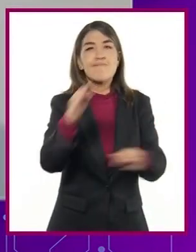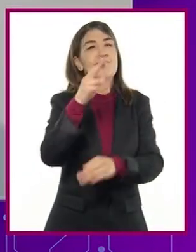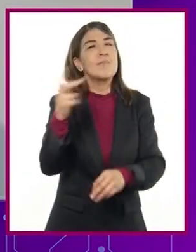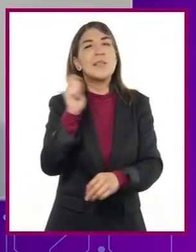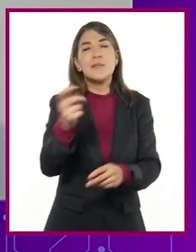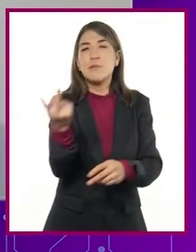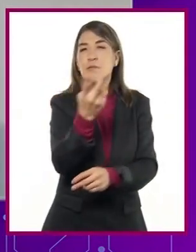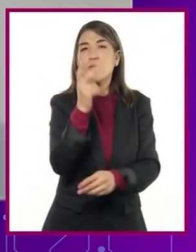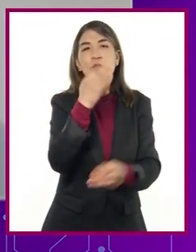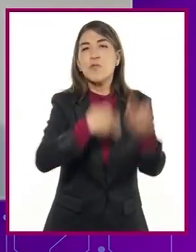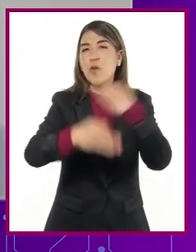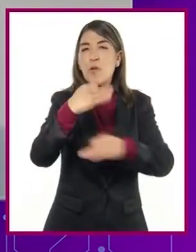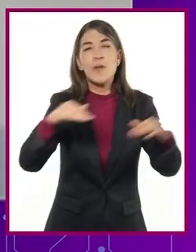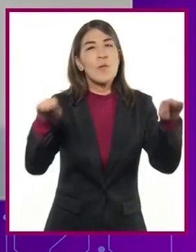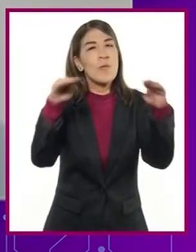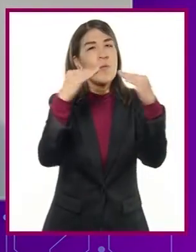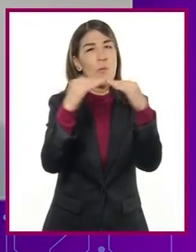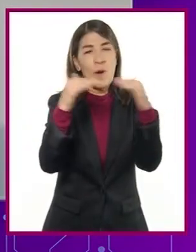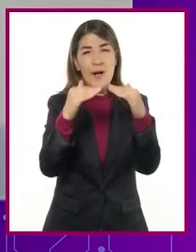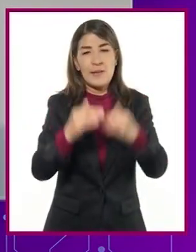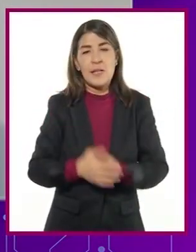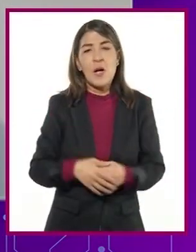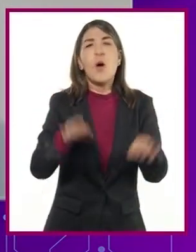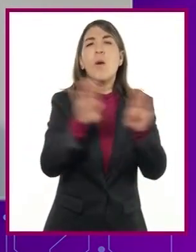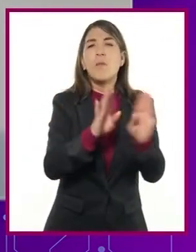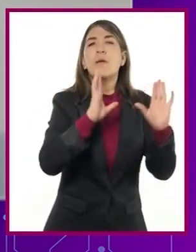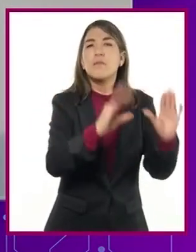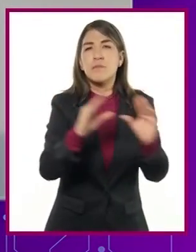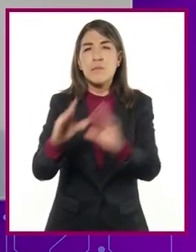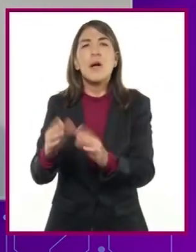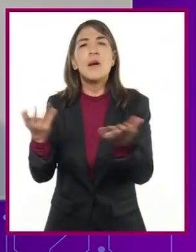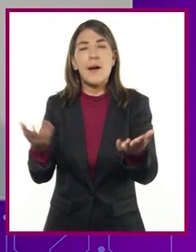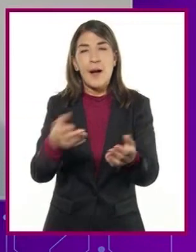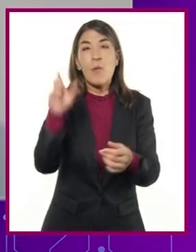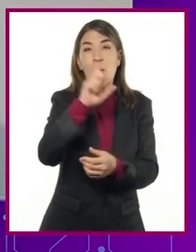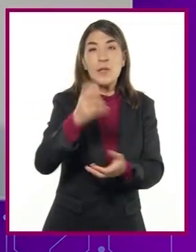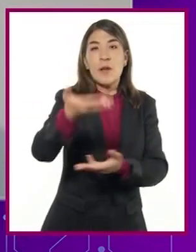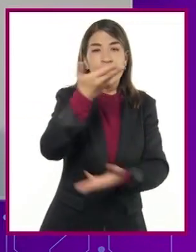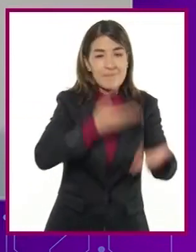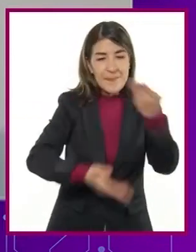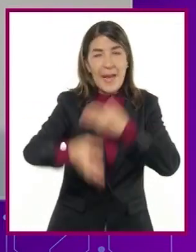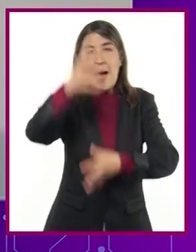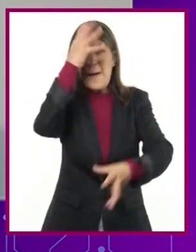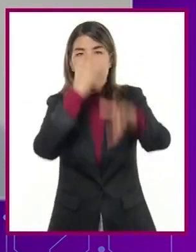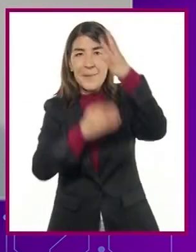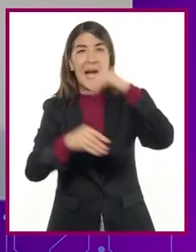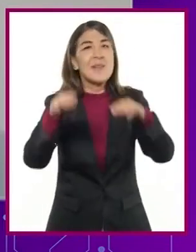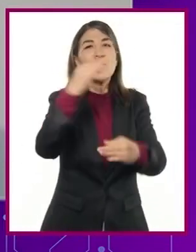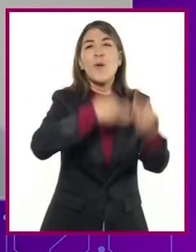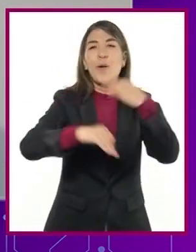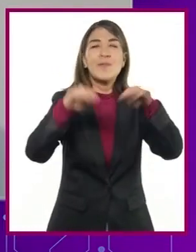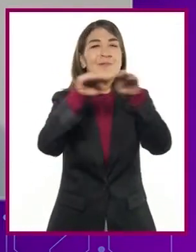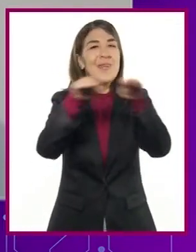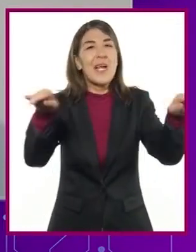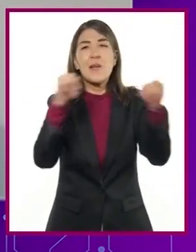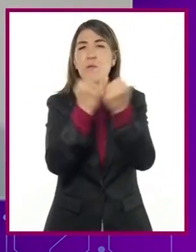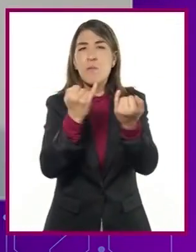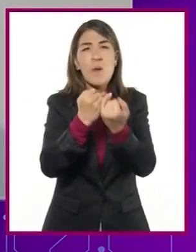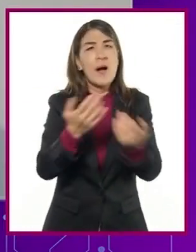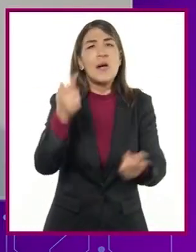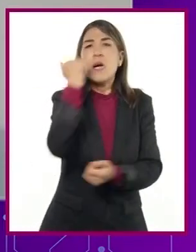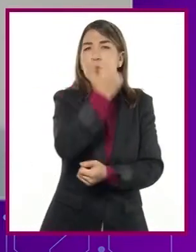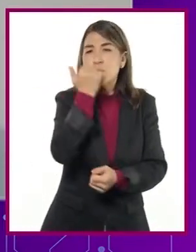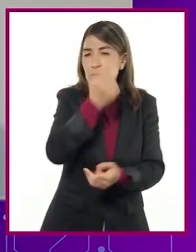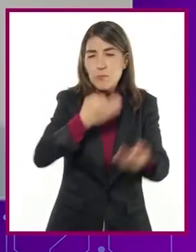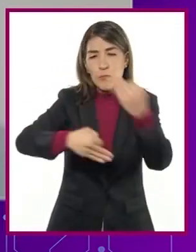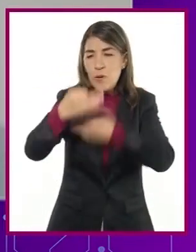implicados. En cuanto a la enseñanza, la adscribo cuando genero ambientes de aprendizaje equitativos, pues todos los alumnos